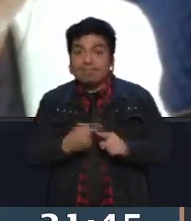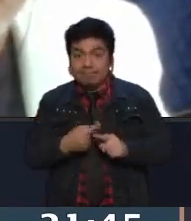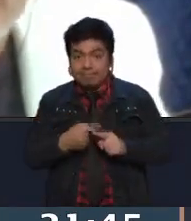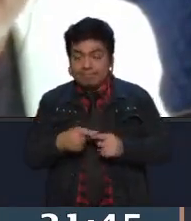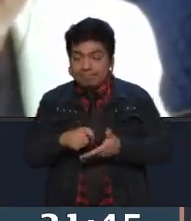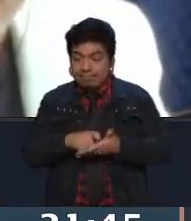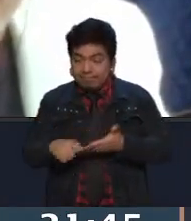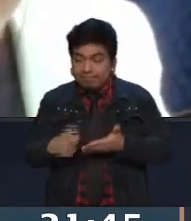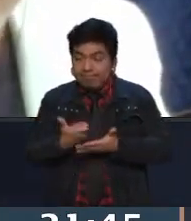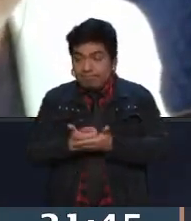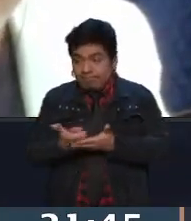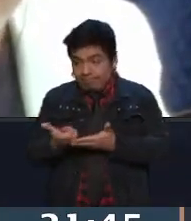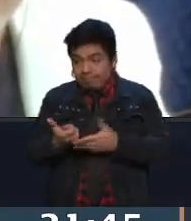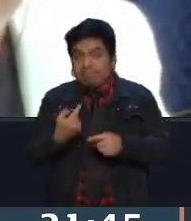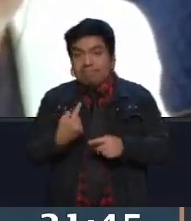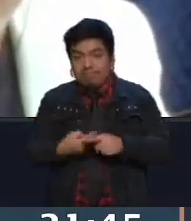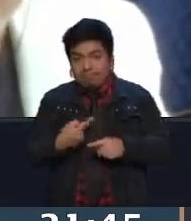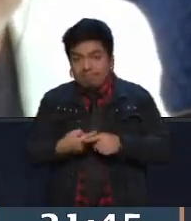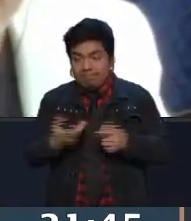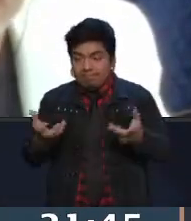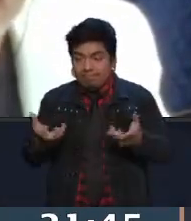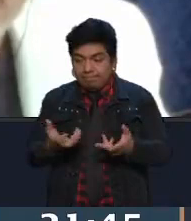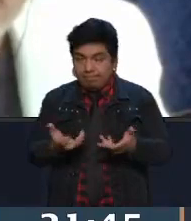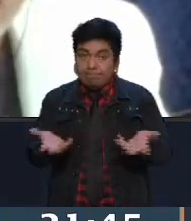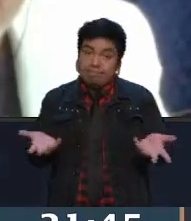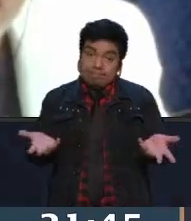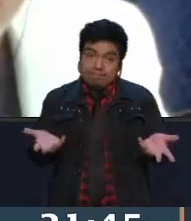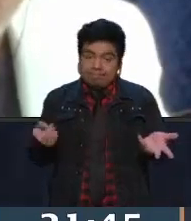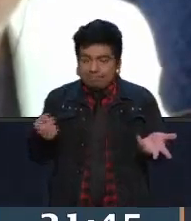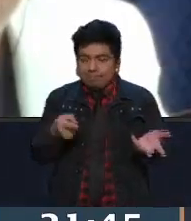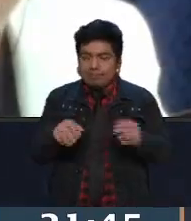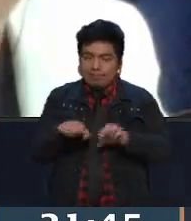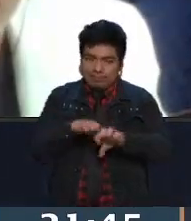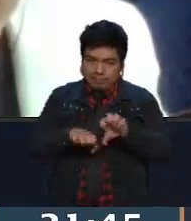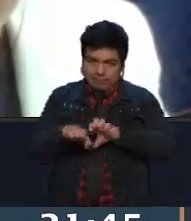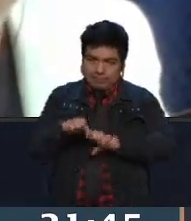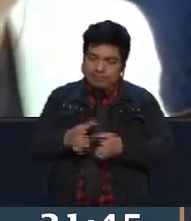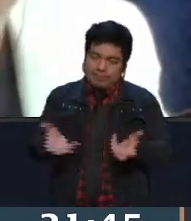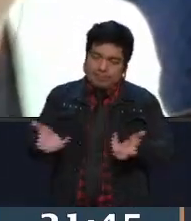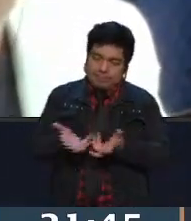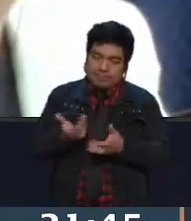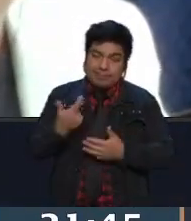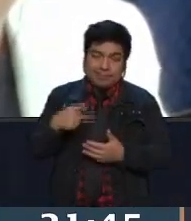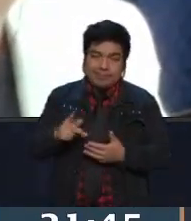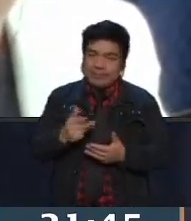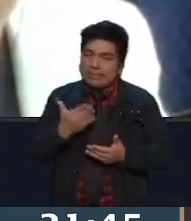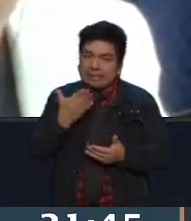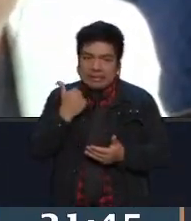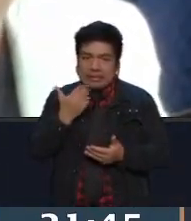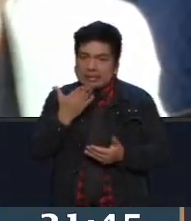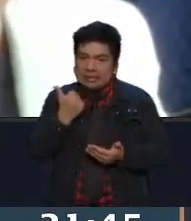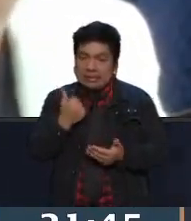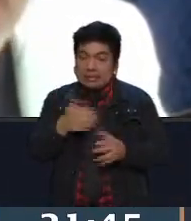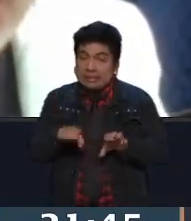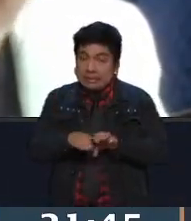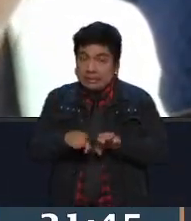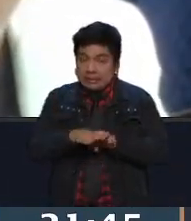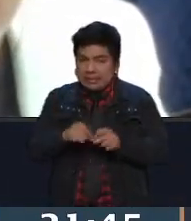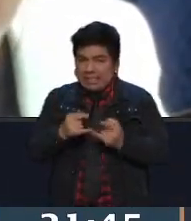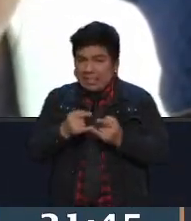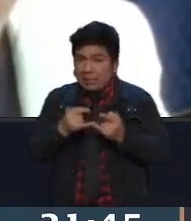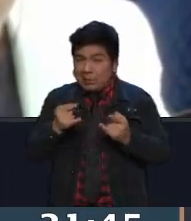hizo esos pagos, que lo transparenten esas empresas. Pero sin duda no hay un referente en toda